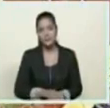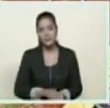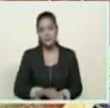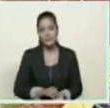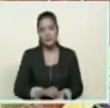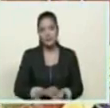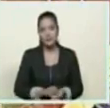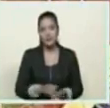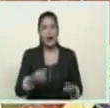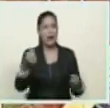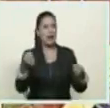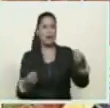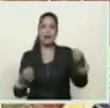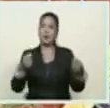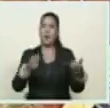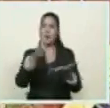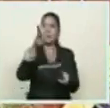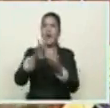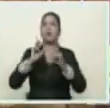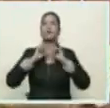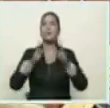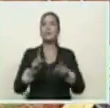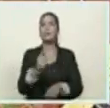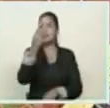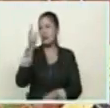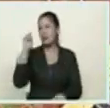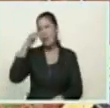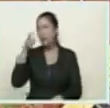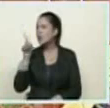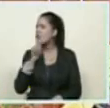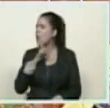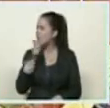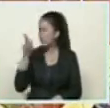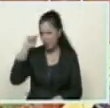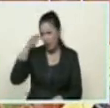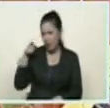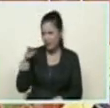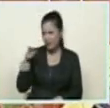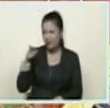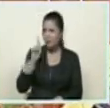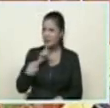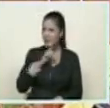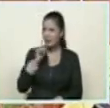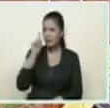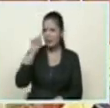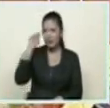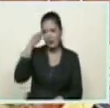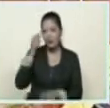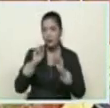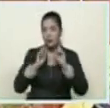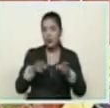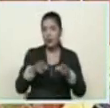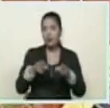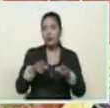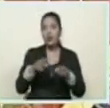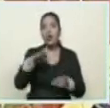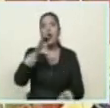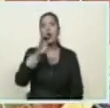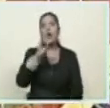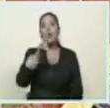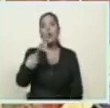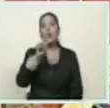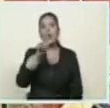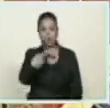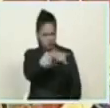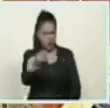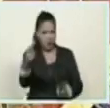y paramos el cambio de una avenida principal de acuerdo cuál era esa avenida la avenida todas y